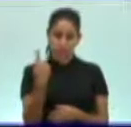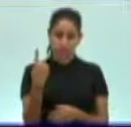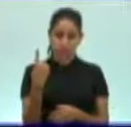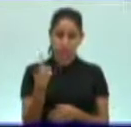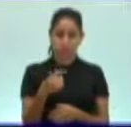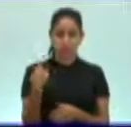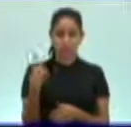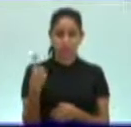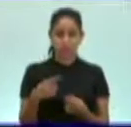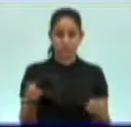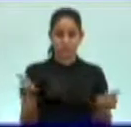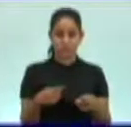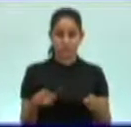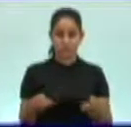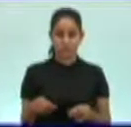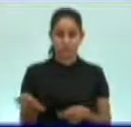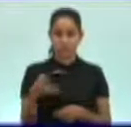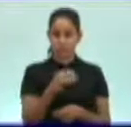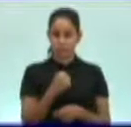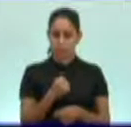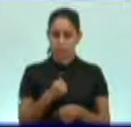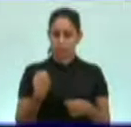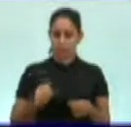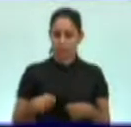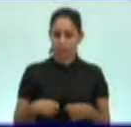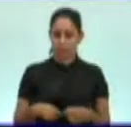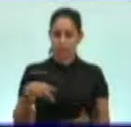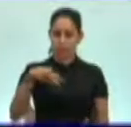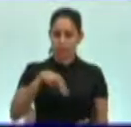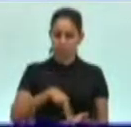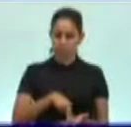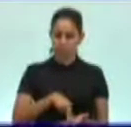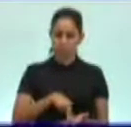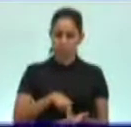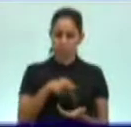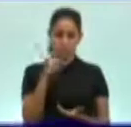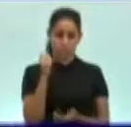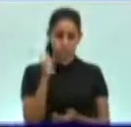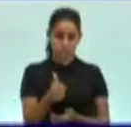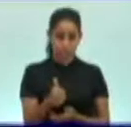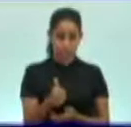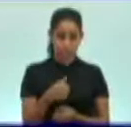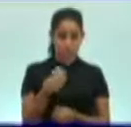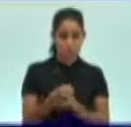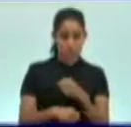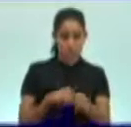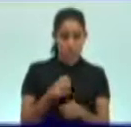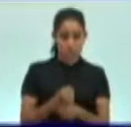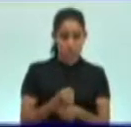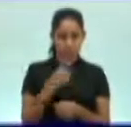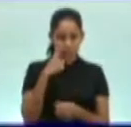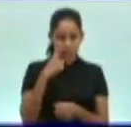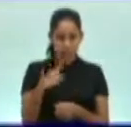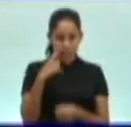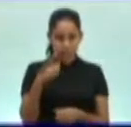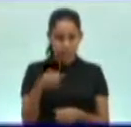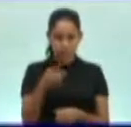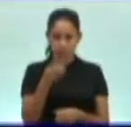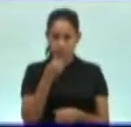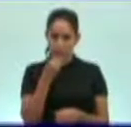todos debemos mantener una postura correcta. y utilizar los